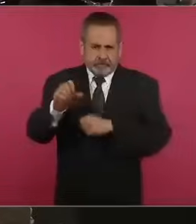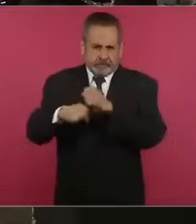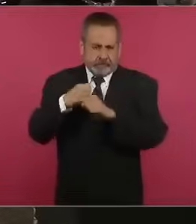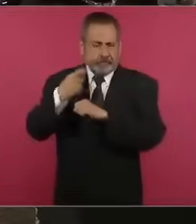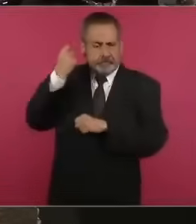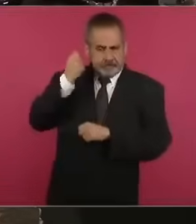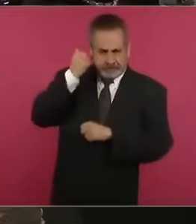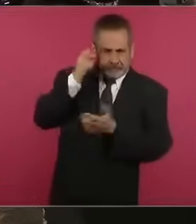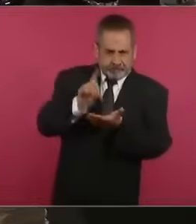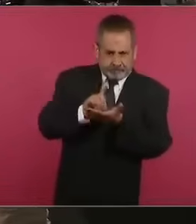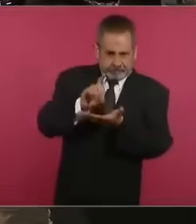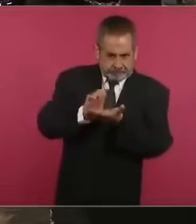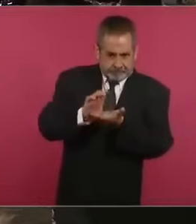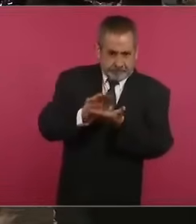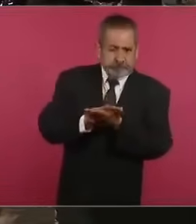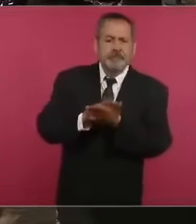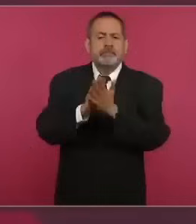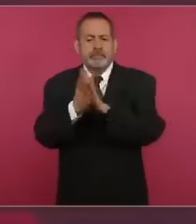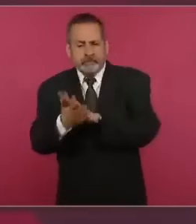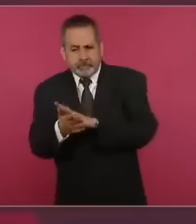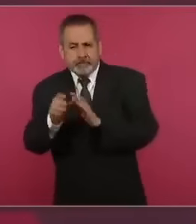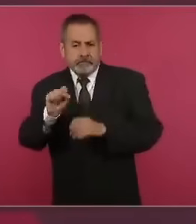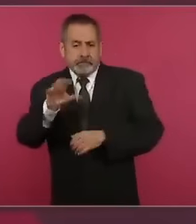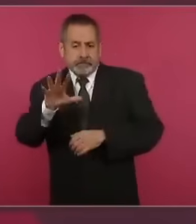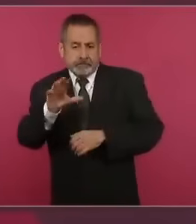mayores, y nosotros